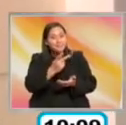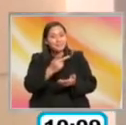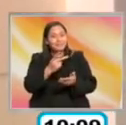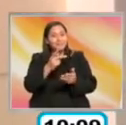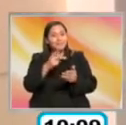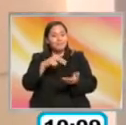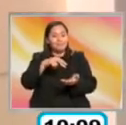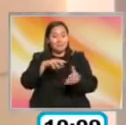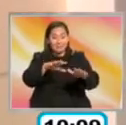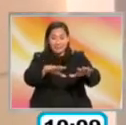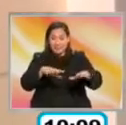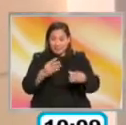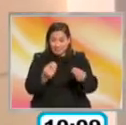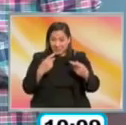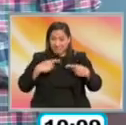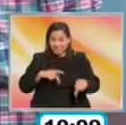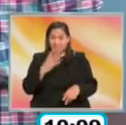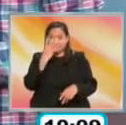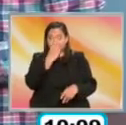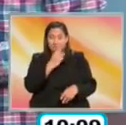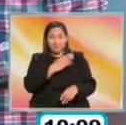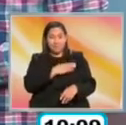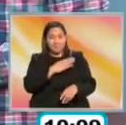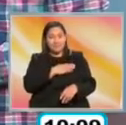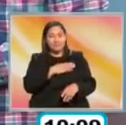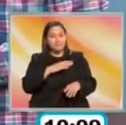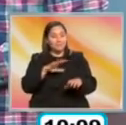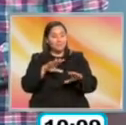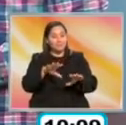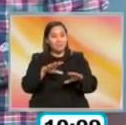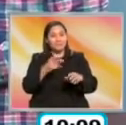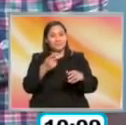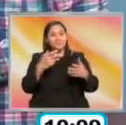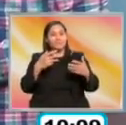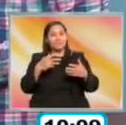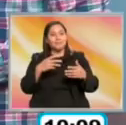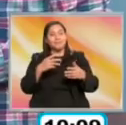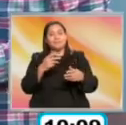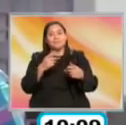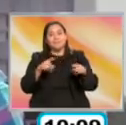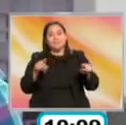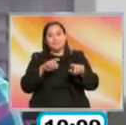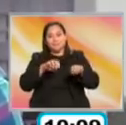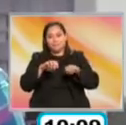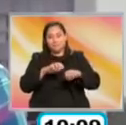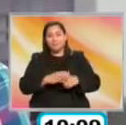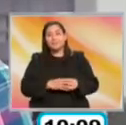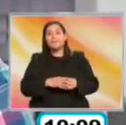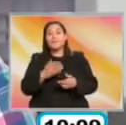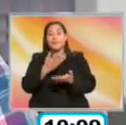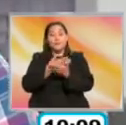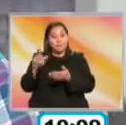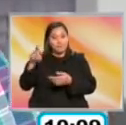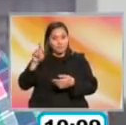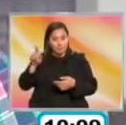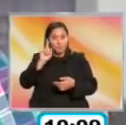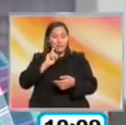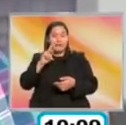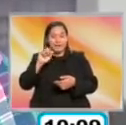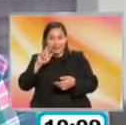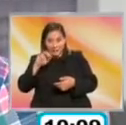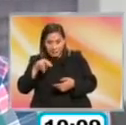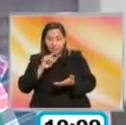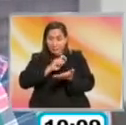en ese escenario con tanta gente tan linda, tan grande en esta industria. Aparte, Karina compone, es